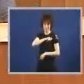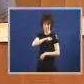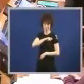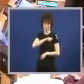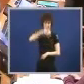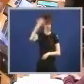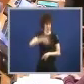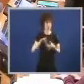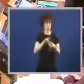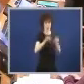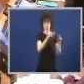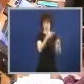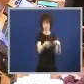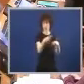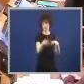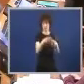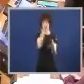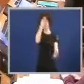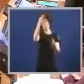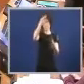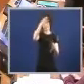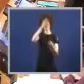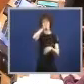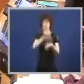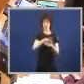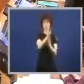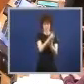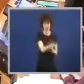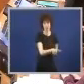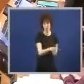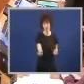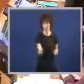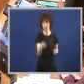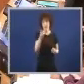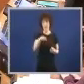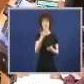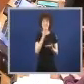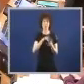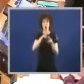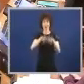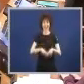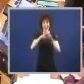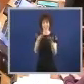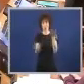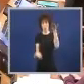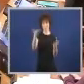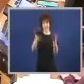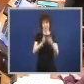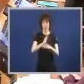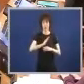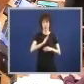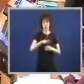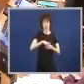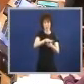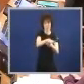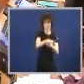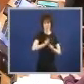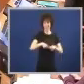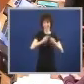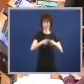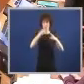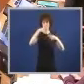terán que ver as súas políticas de estrita disciplina orzamentaria, non creen? Ademais, se facemos unha análise comparada do impacto do gasto público no